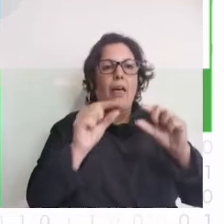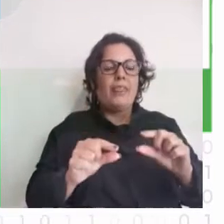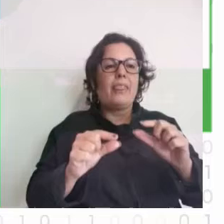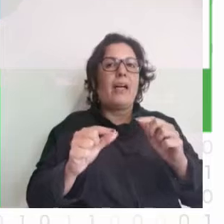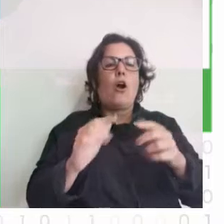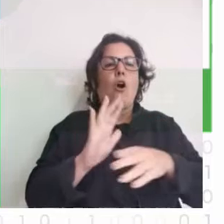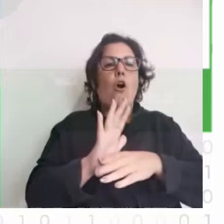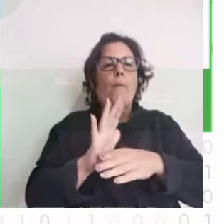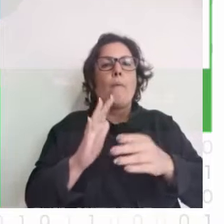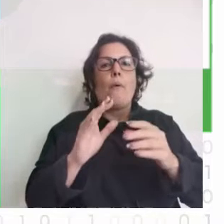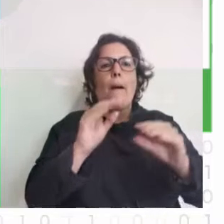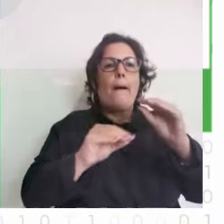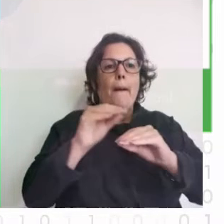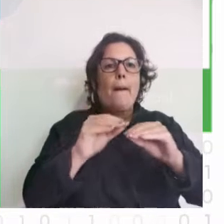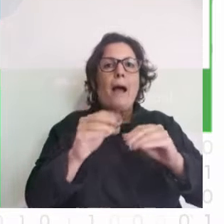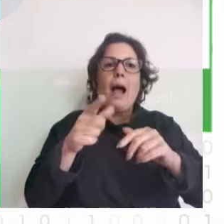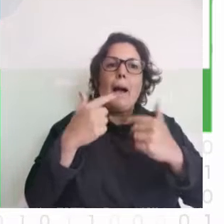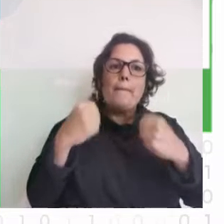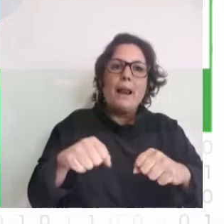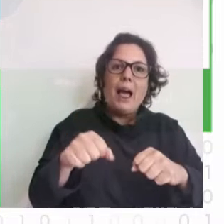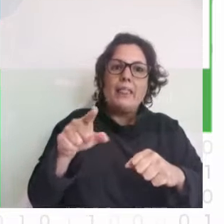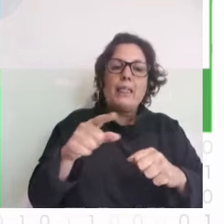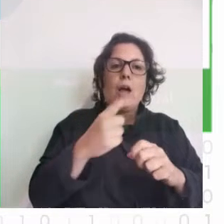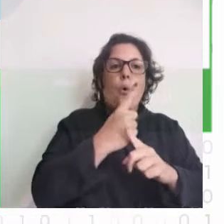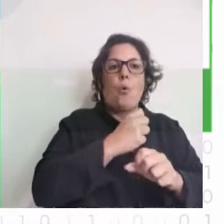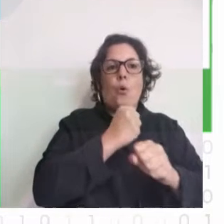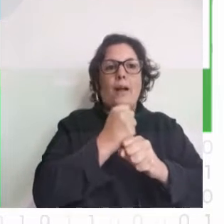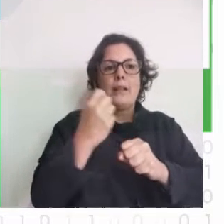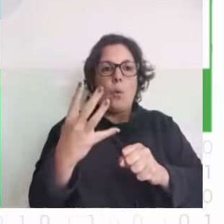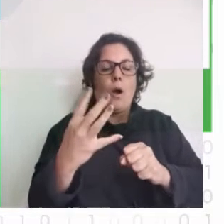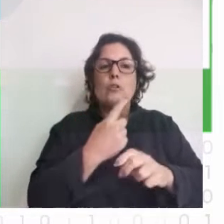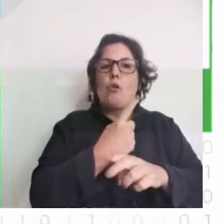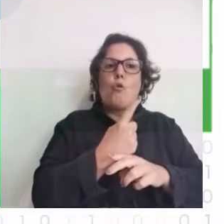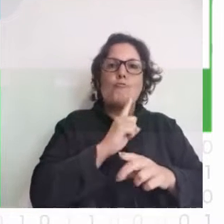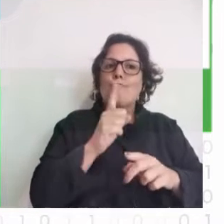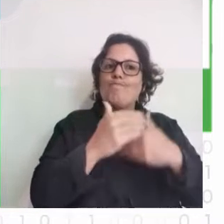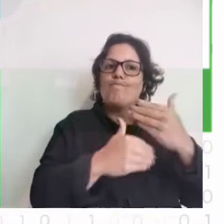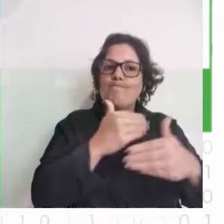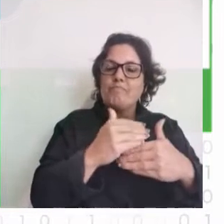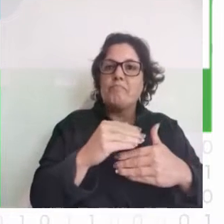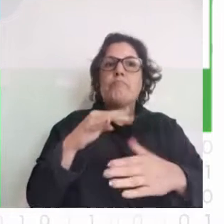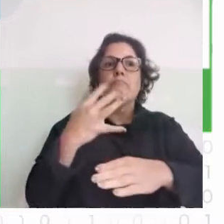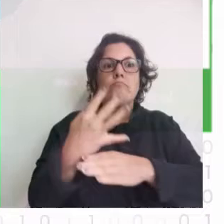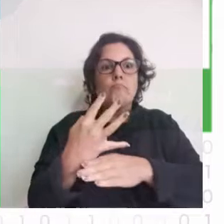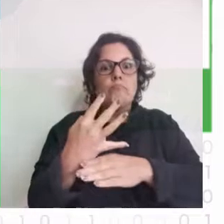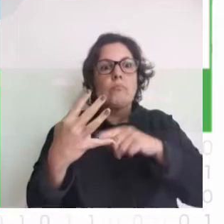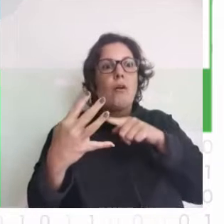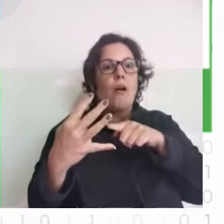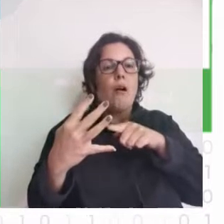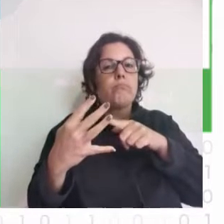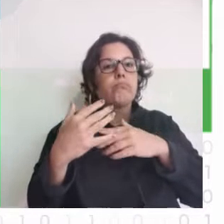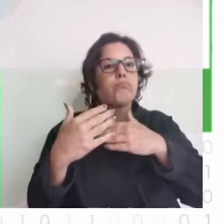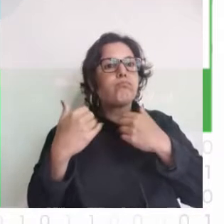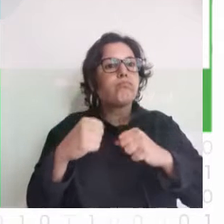que van marcando si la práctica, digamos, está entre 1 y 4, 1 donde la práctica no está desarrollada y 4 cuando la práctica